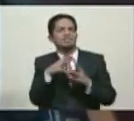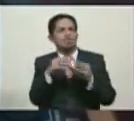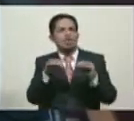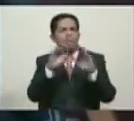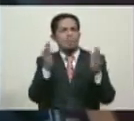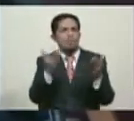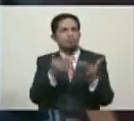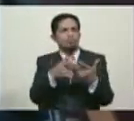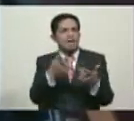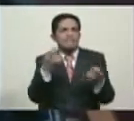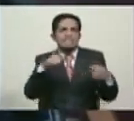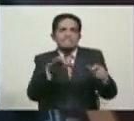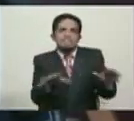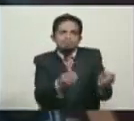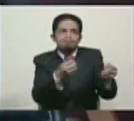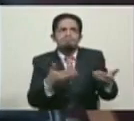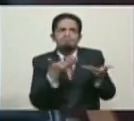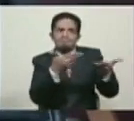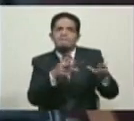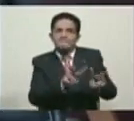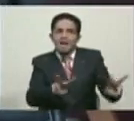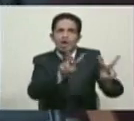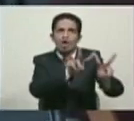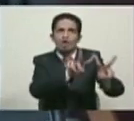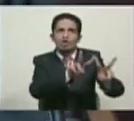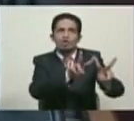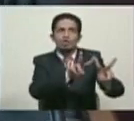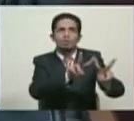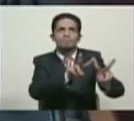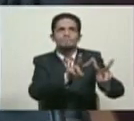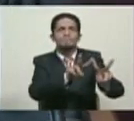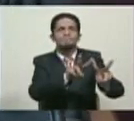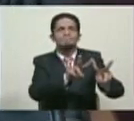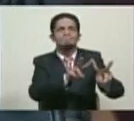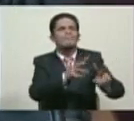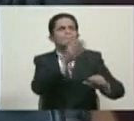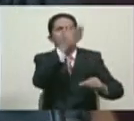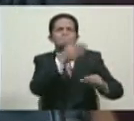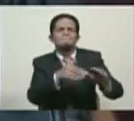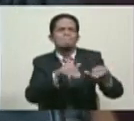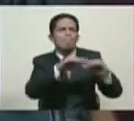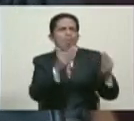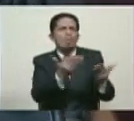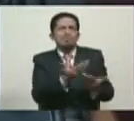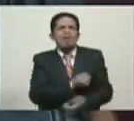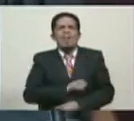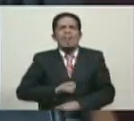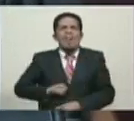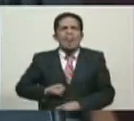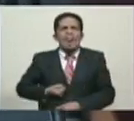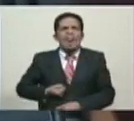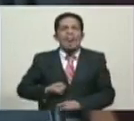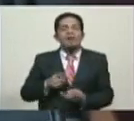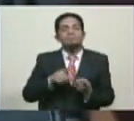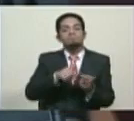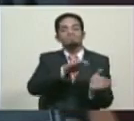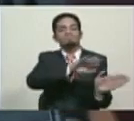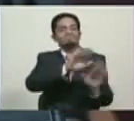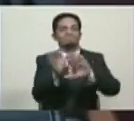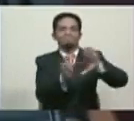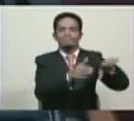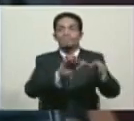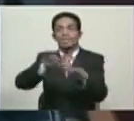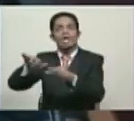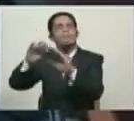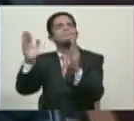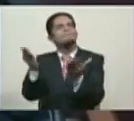al ser humano, de devolverle sus valores. Más de medio planeta muriendo de hambre. Y por el otro, un mundo